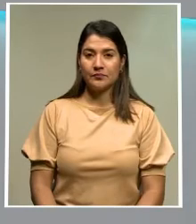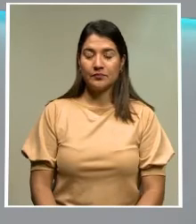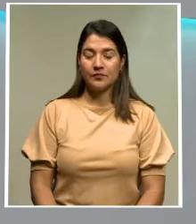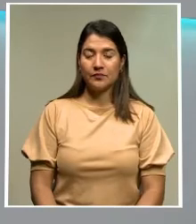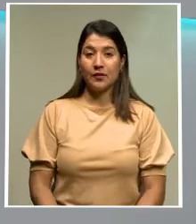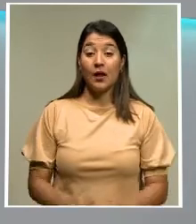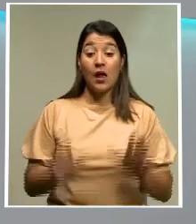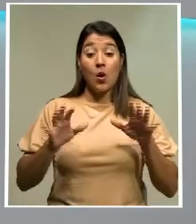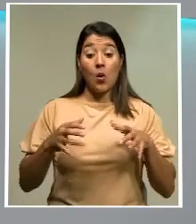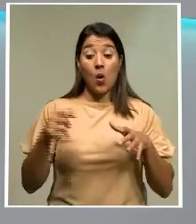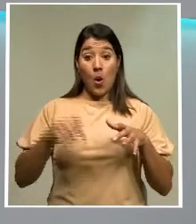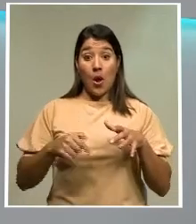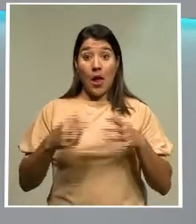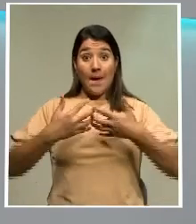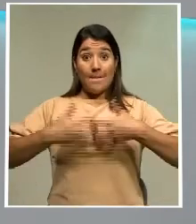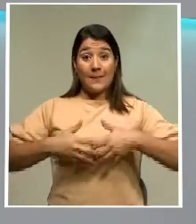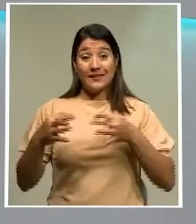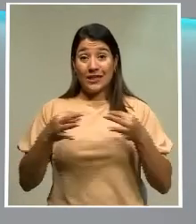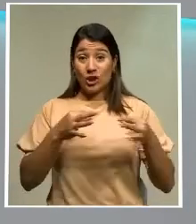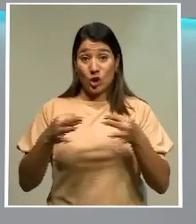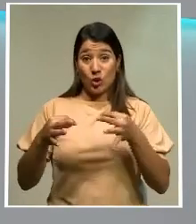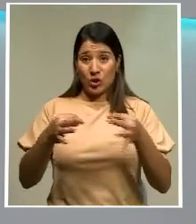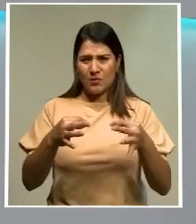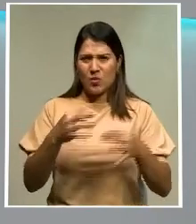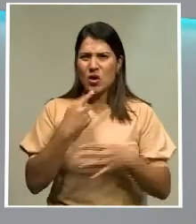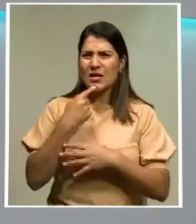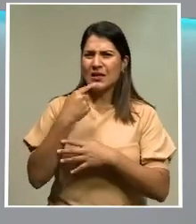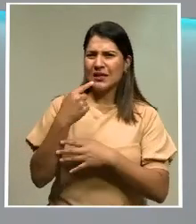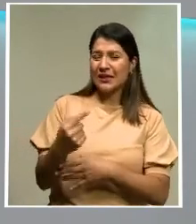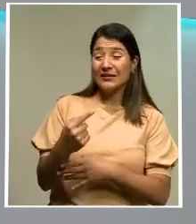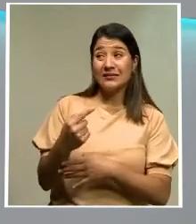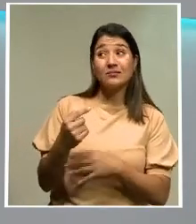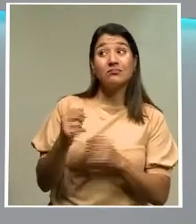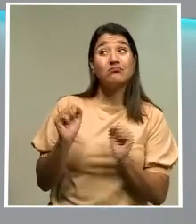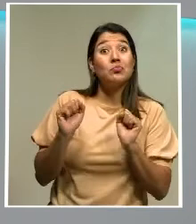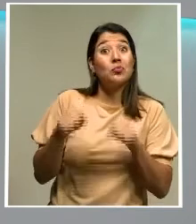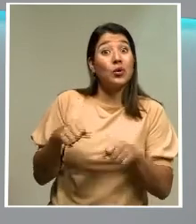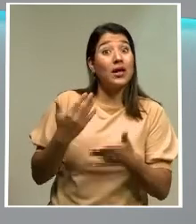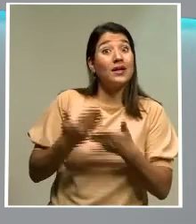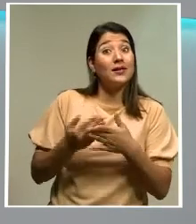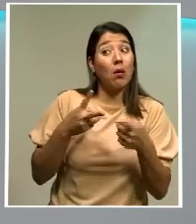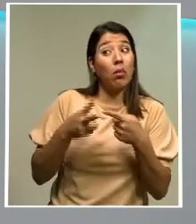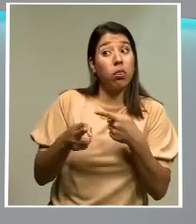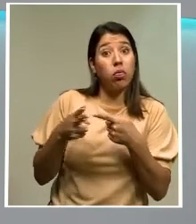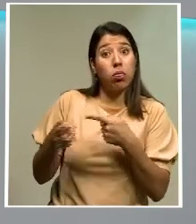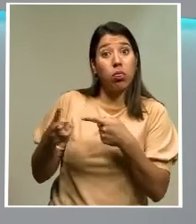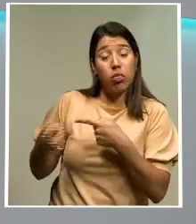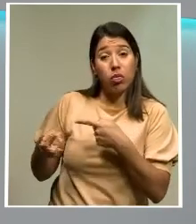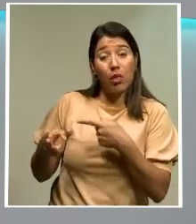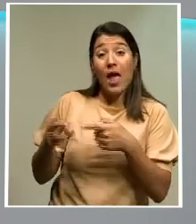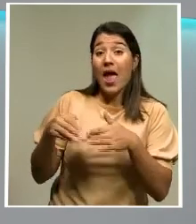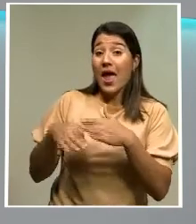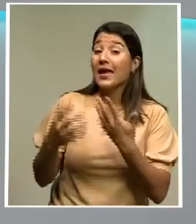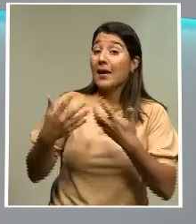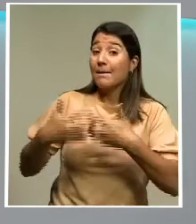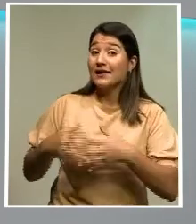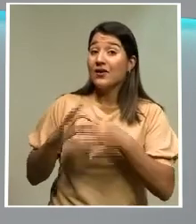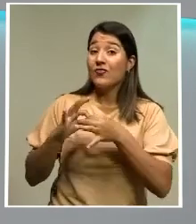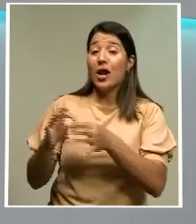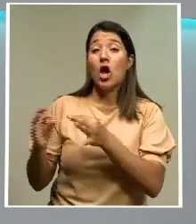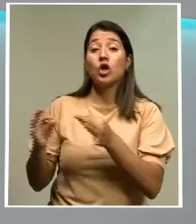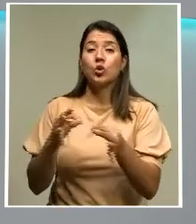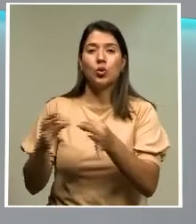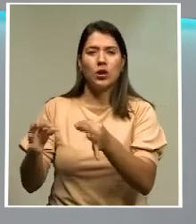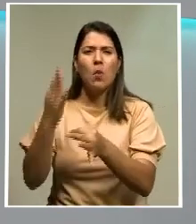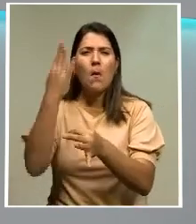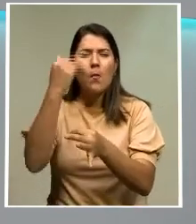La Cámara Nacional de Turismo advierte sobre una ola de despidos que podría darse en el sector luego de que el Poder